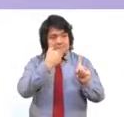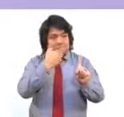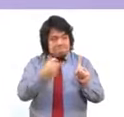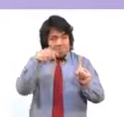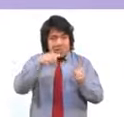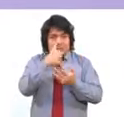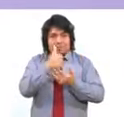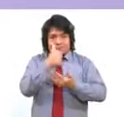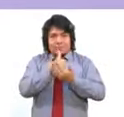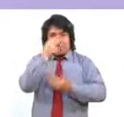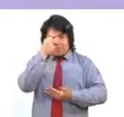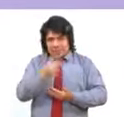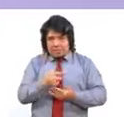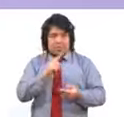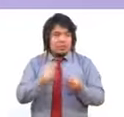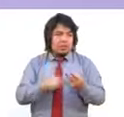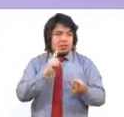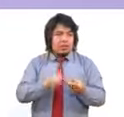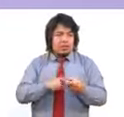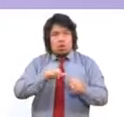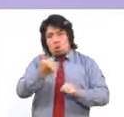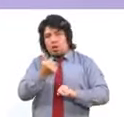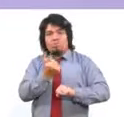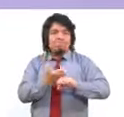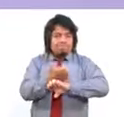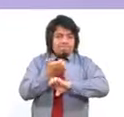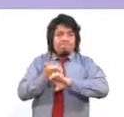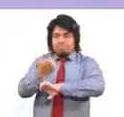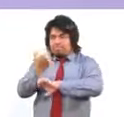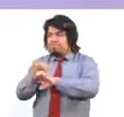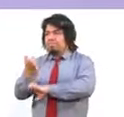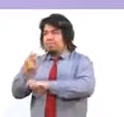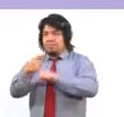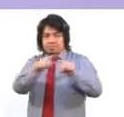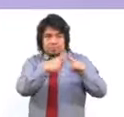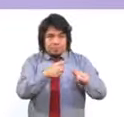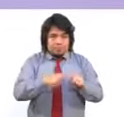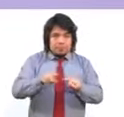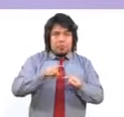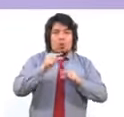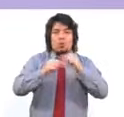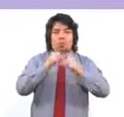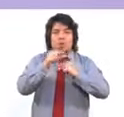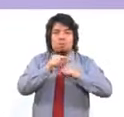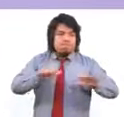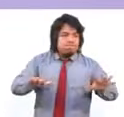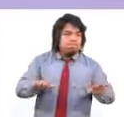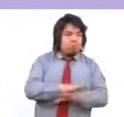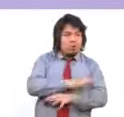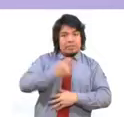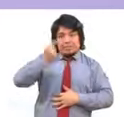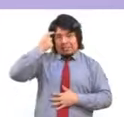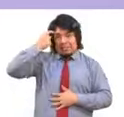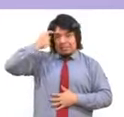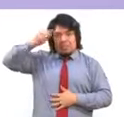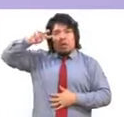México, como lo que vemos en otros estados, vemos que estamos cambiando y estamos dejando,